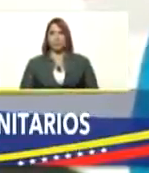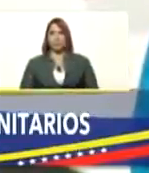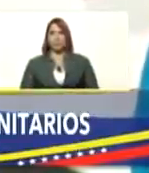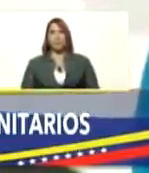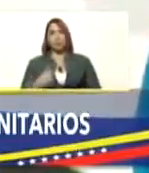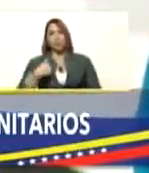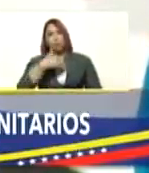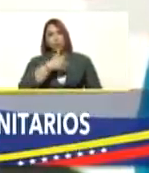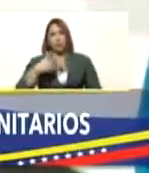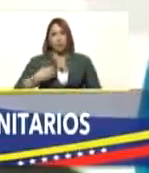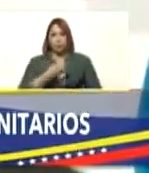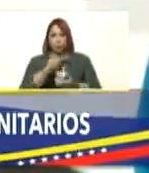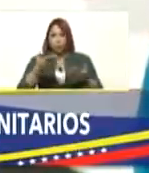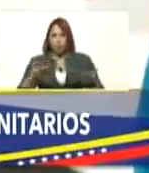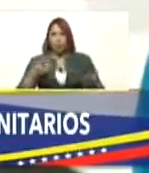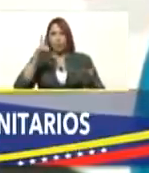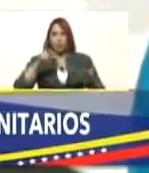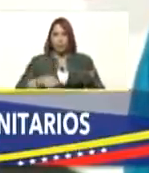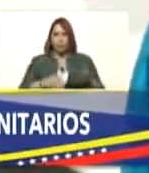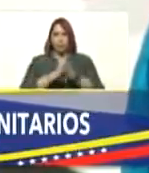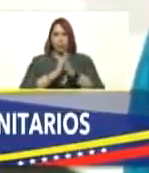yo quiero que ustedes me construyan.